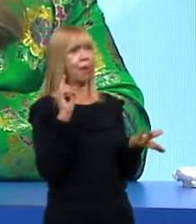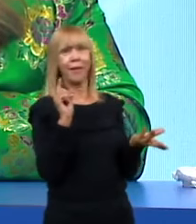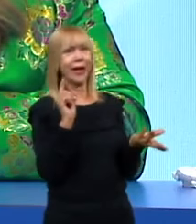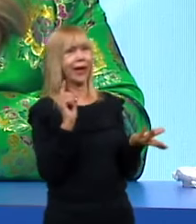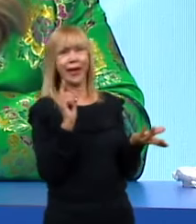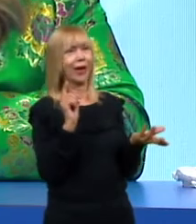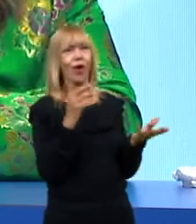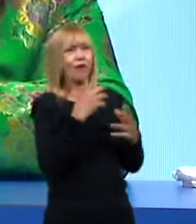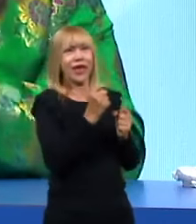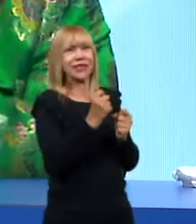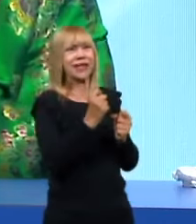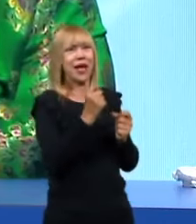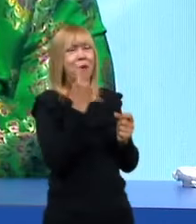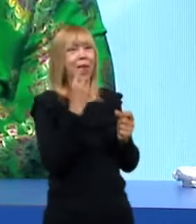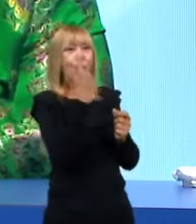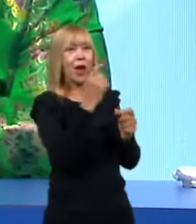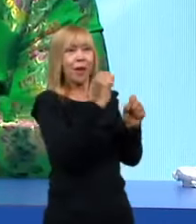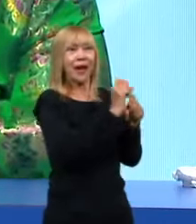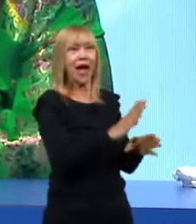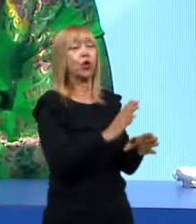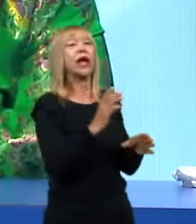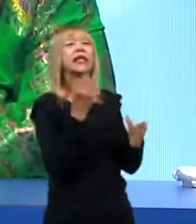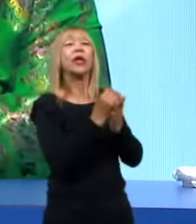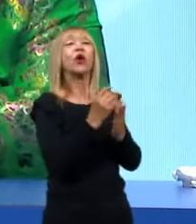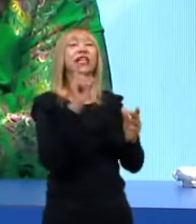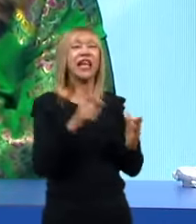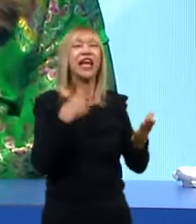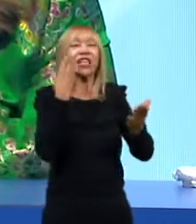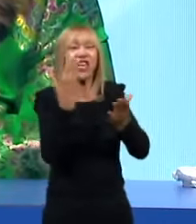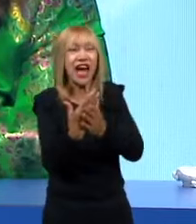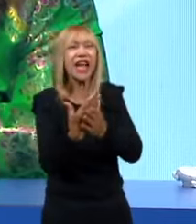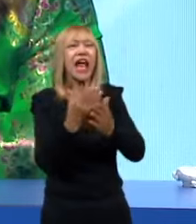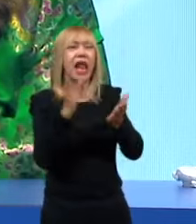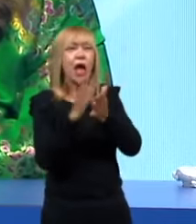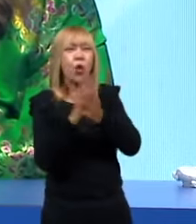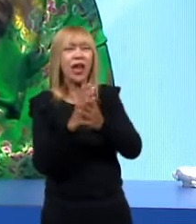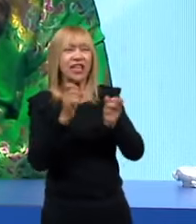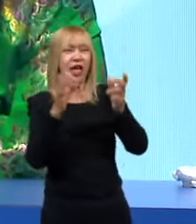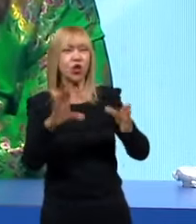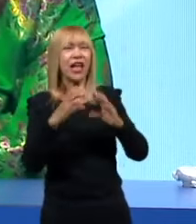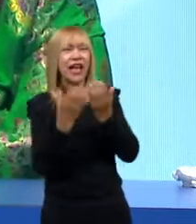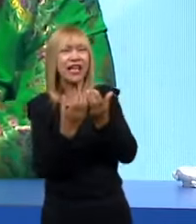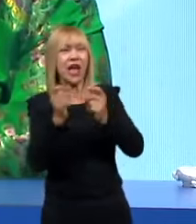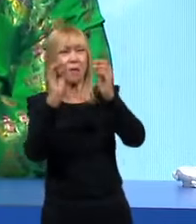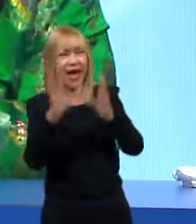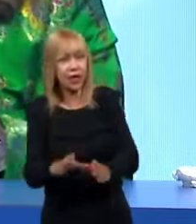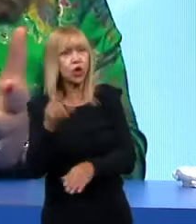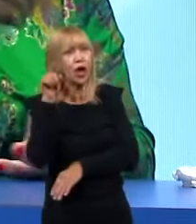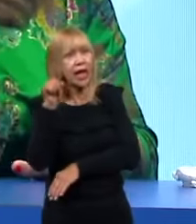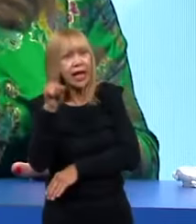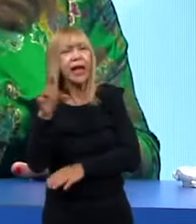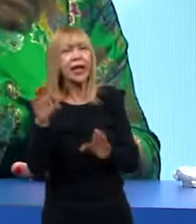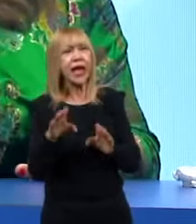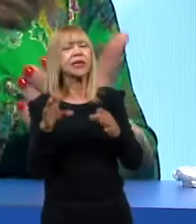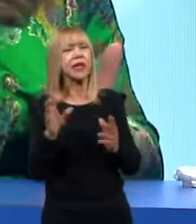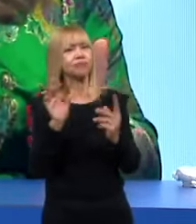agencia. Yo creo que el dinero tiene que llegar a la escuela, al director de clases, al maestro, que es el que hace, el que llega